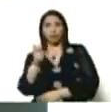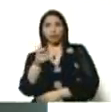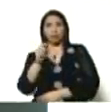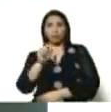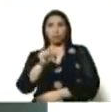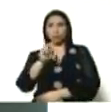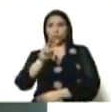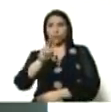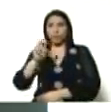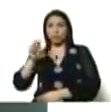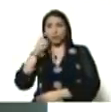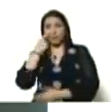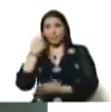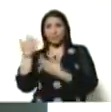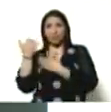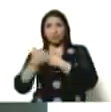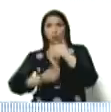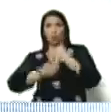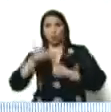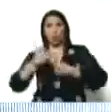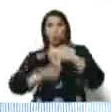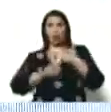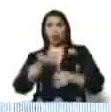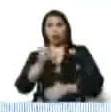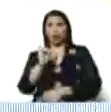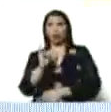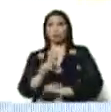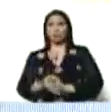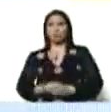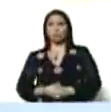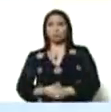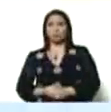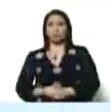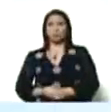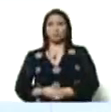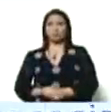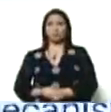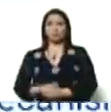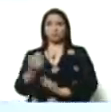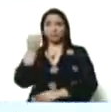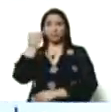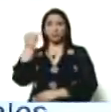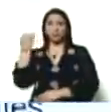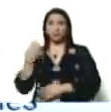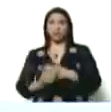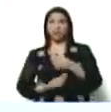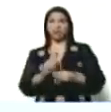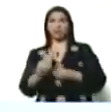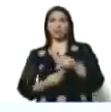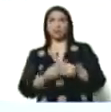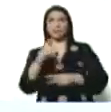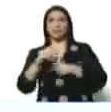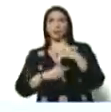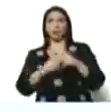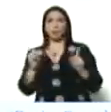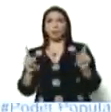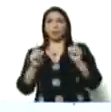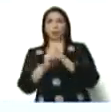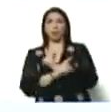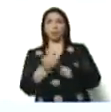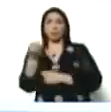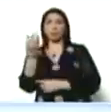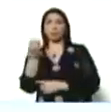www.venvamosjuntos.org.be y vean cuán sencillo es colocar una idea para elaborar el programa de cambio de la